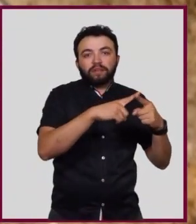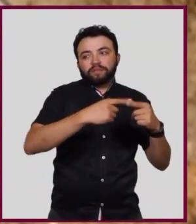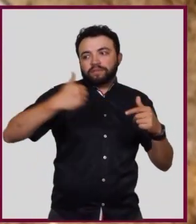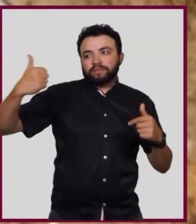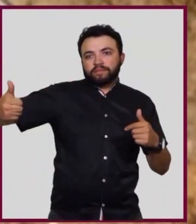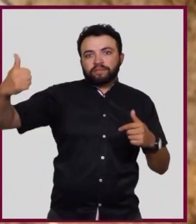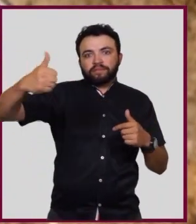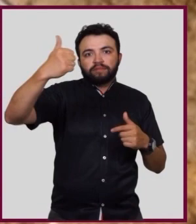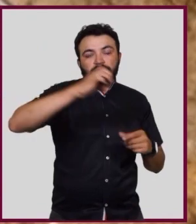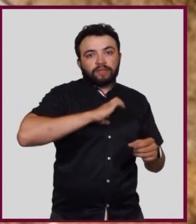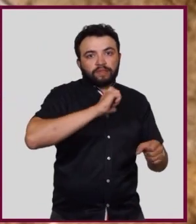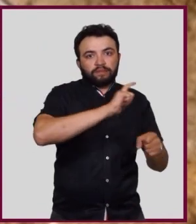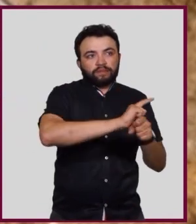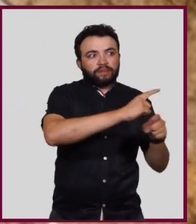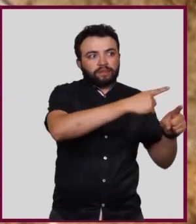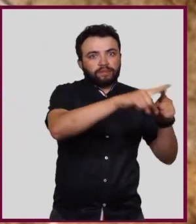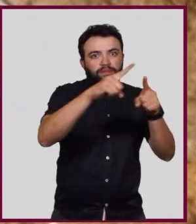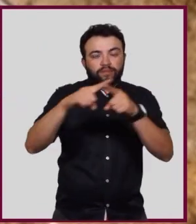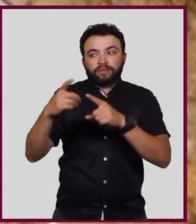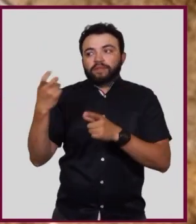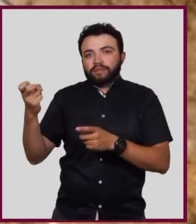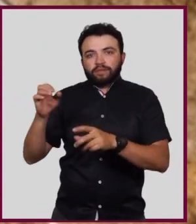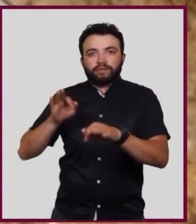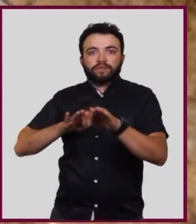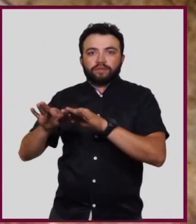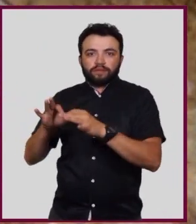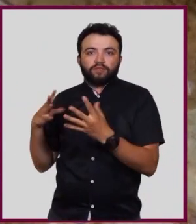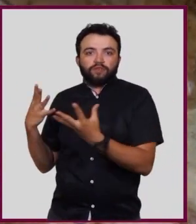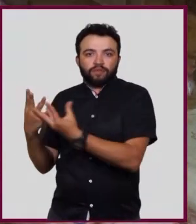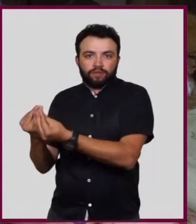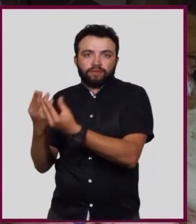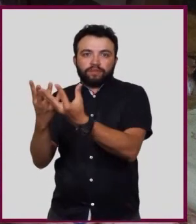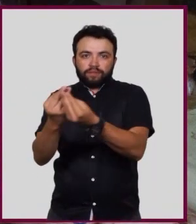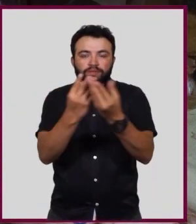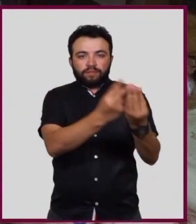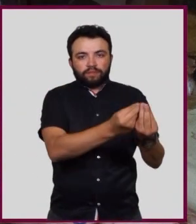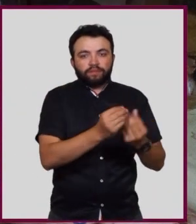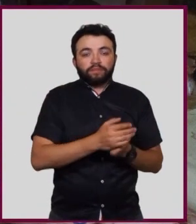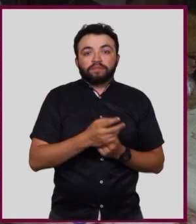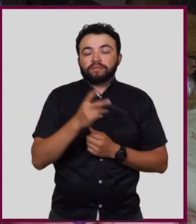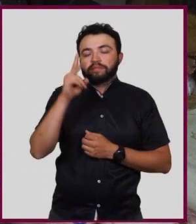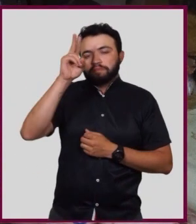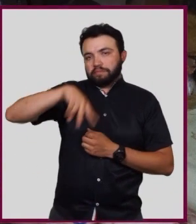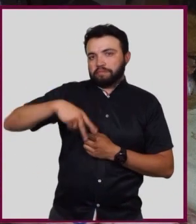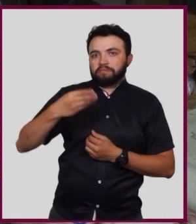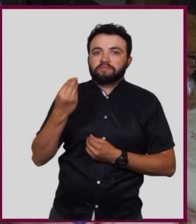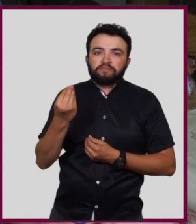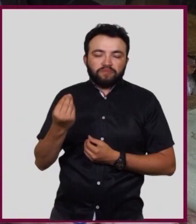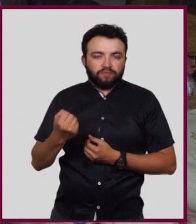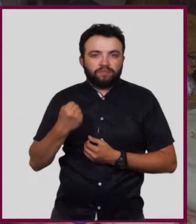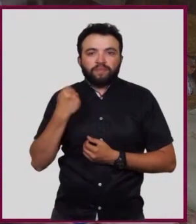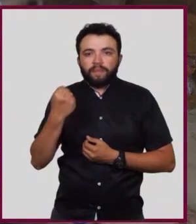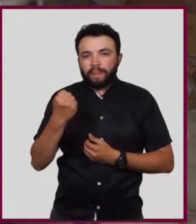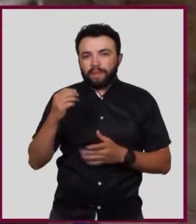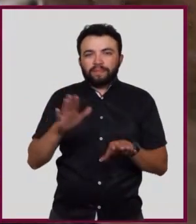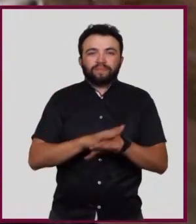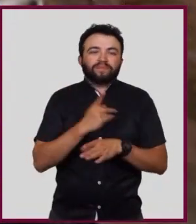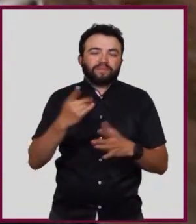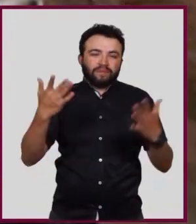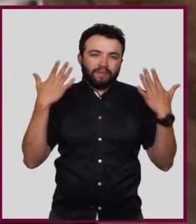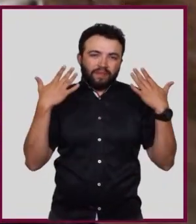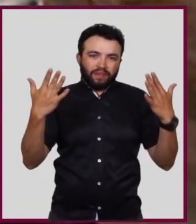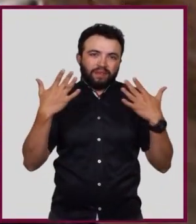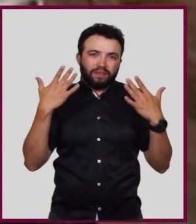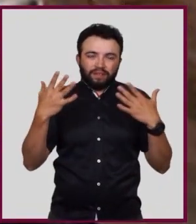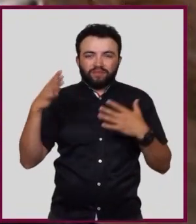propia excavación y sus trabajadores. Sí, es un trabajo duro por el calor y las